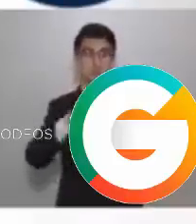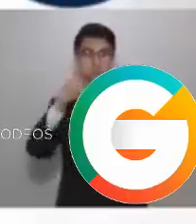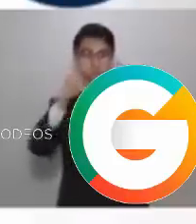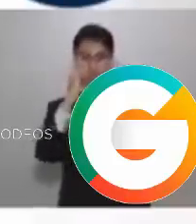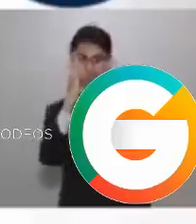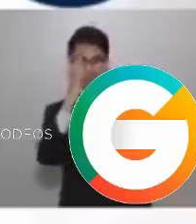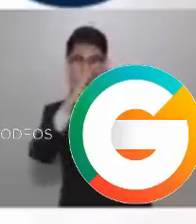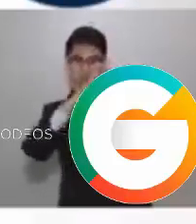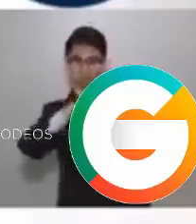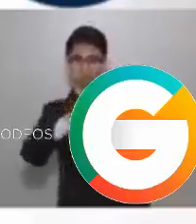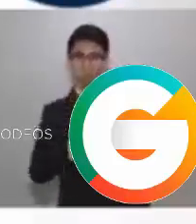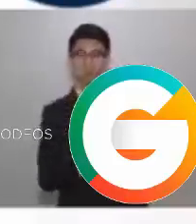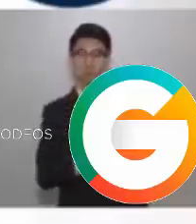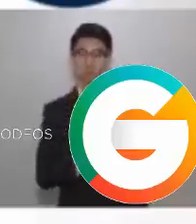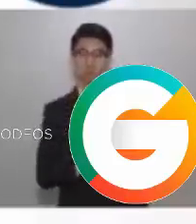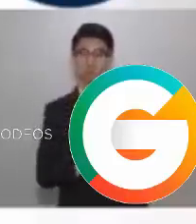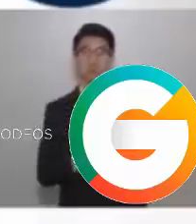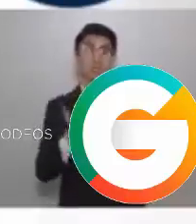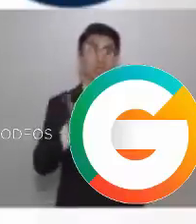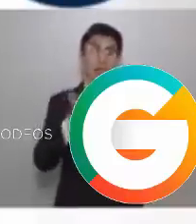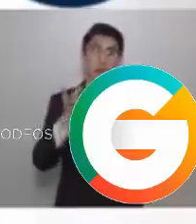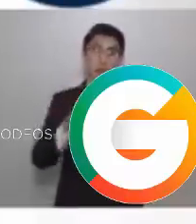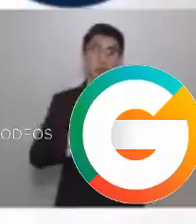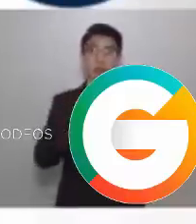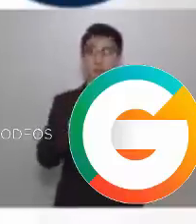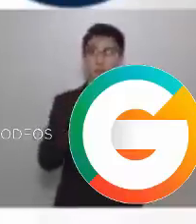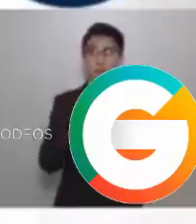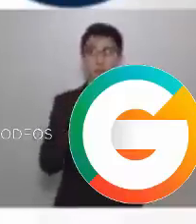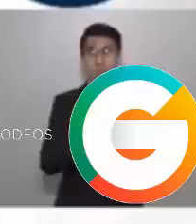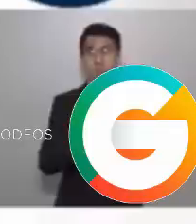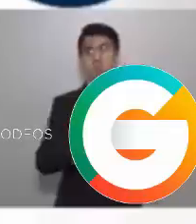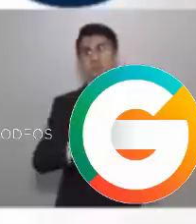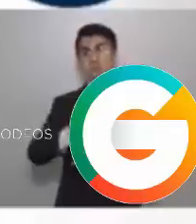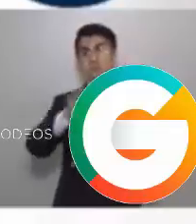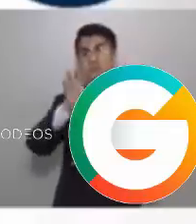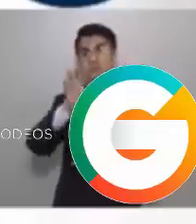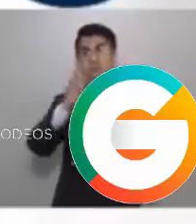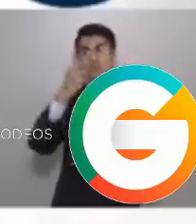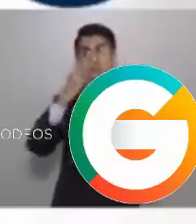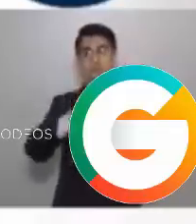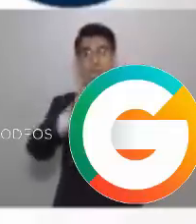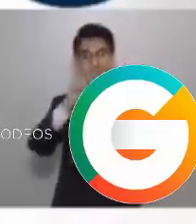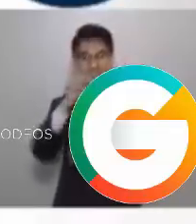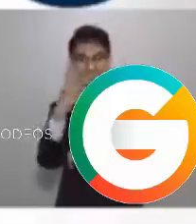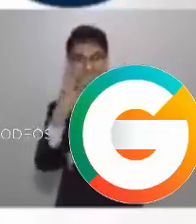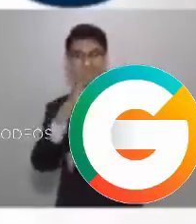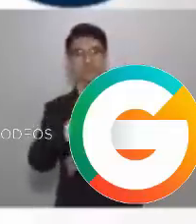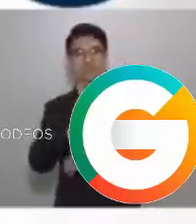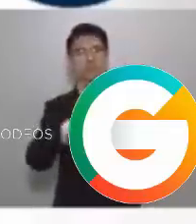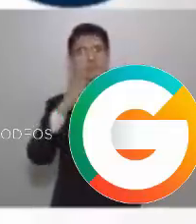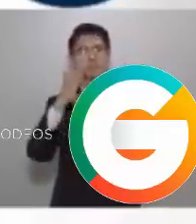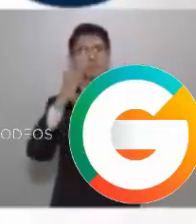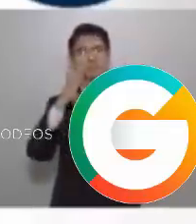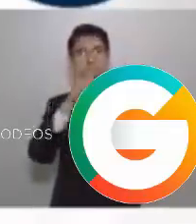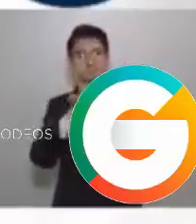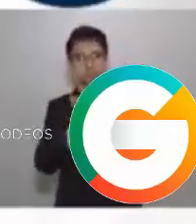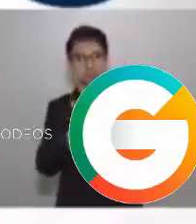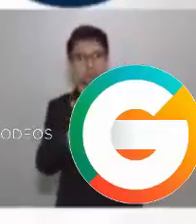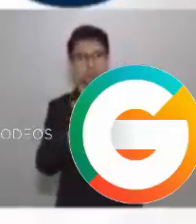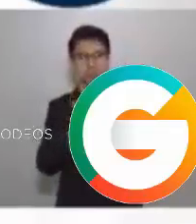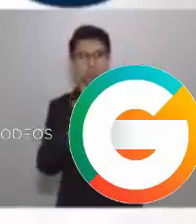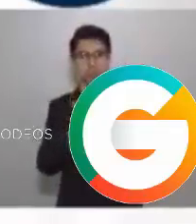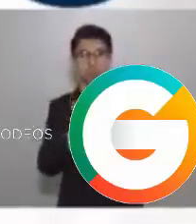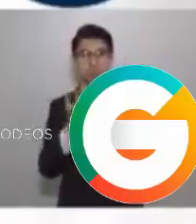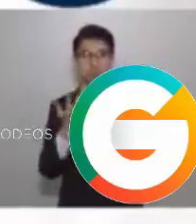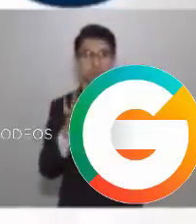representa una reducción del 45%, del 59% y en su caso del 77%